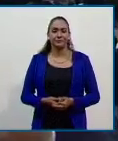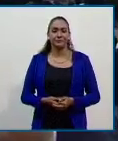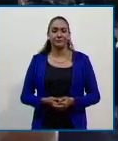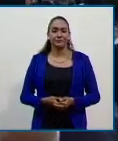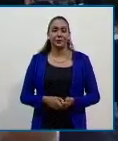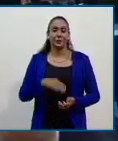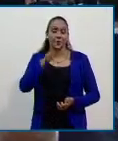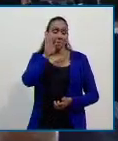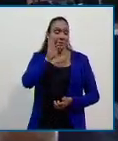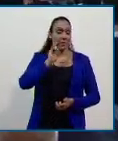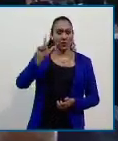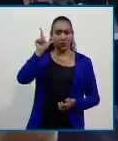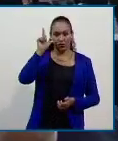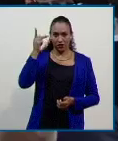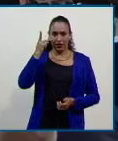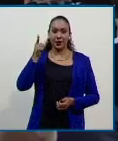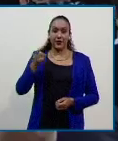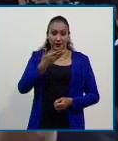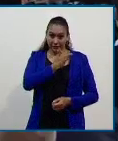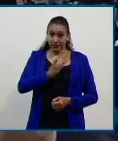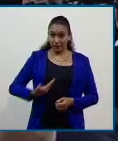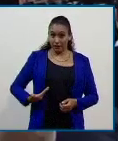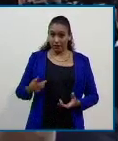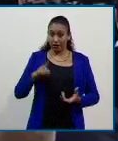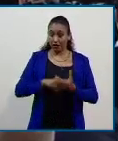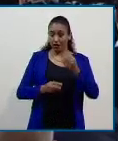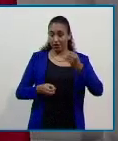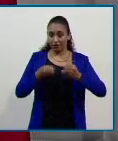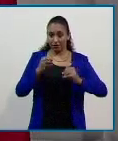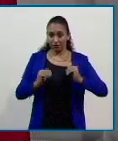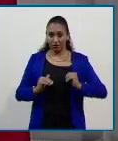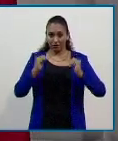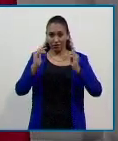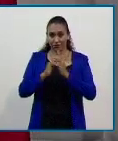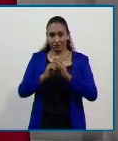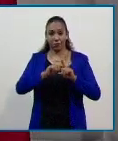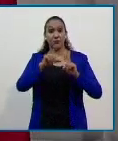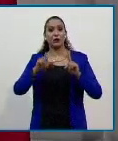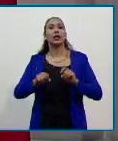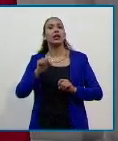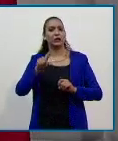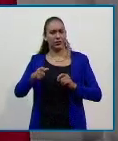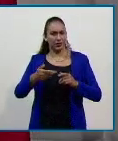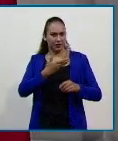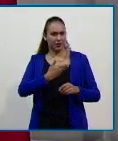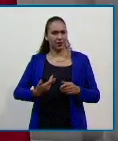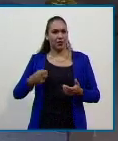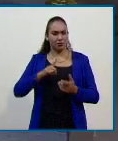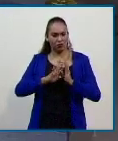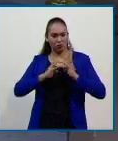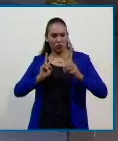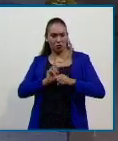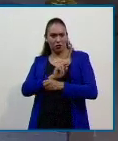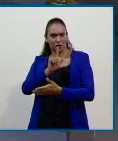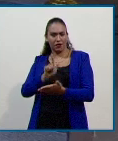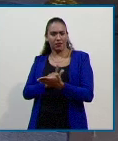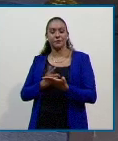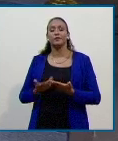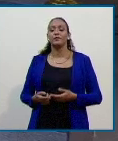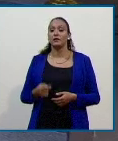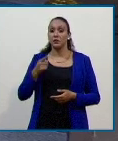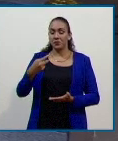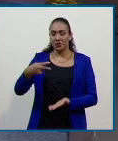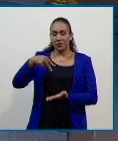Norma Lucía Piña Hernández, ministra presidenta de la Suprema Corte de Justicia y del Consejo de la Judicatura Federal, llamó a preservar